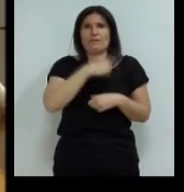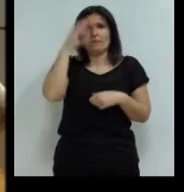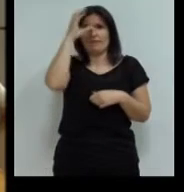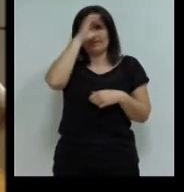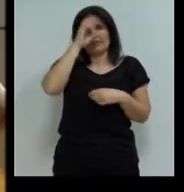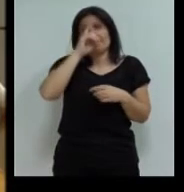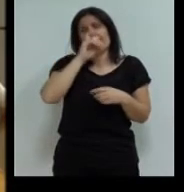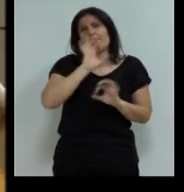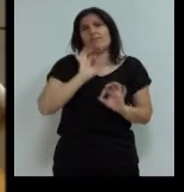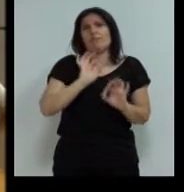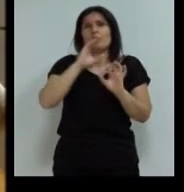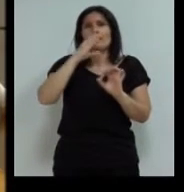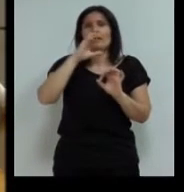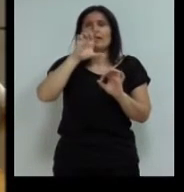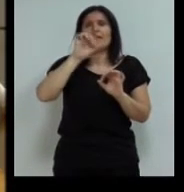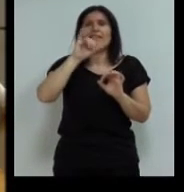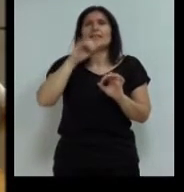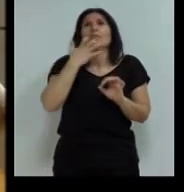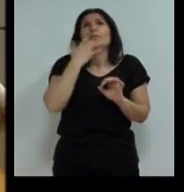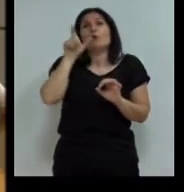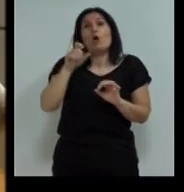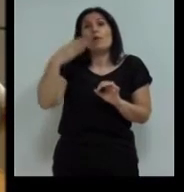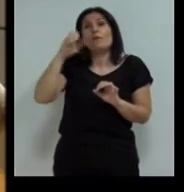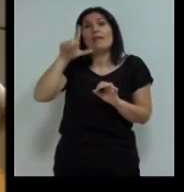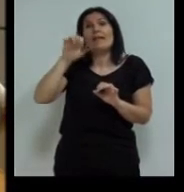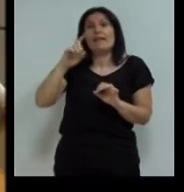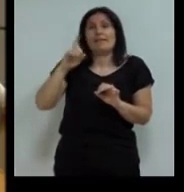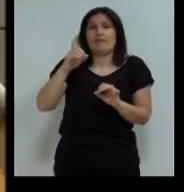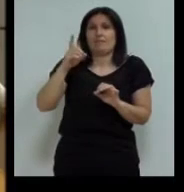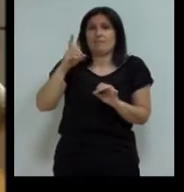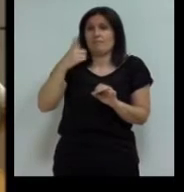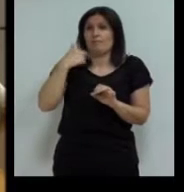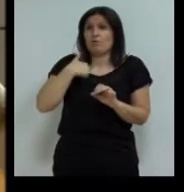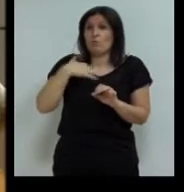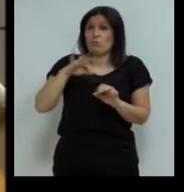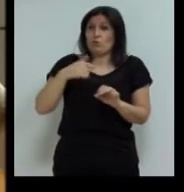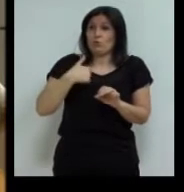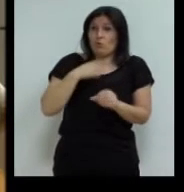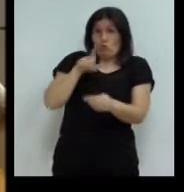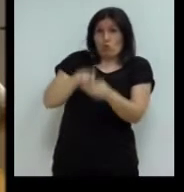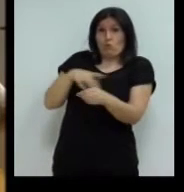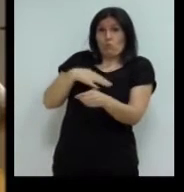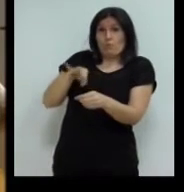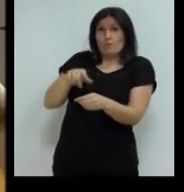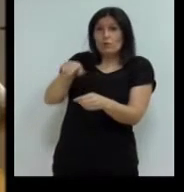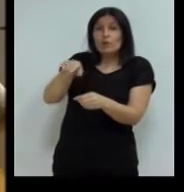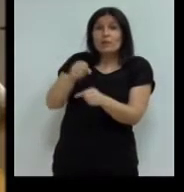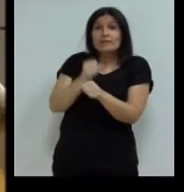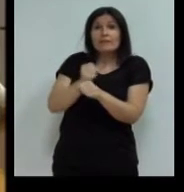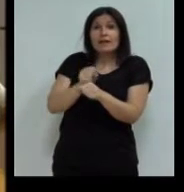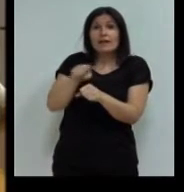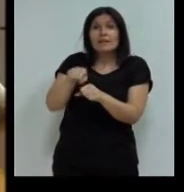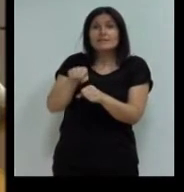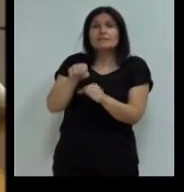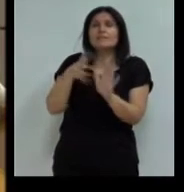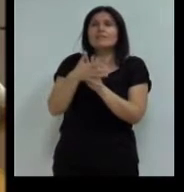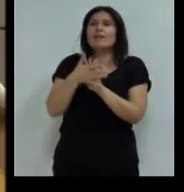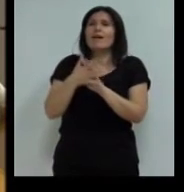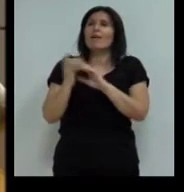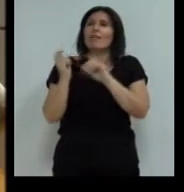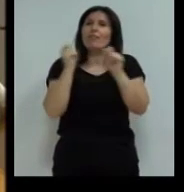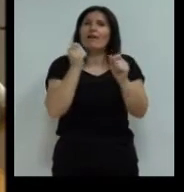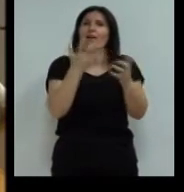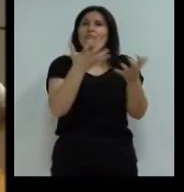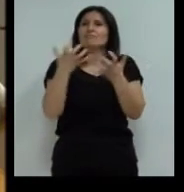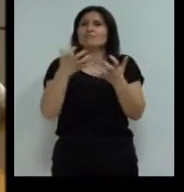por lo menos Belén, que es la directora técnica, me dijo, y que contad conmigo, porque todo lo que hagamos en ese sentido va a ser beneficio para los usuarios